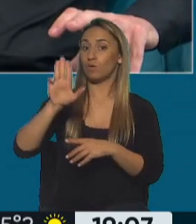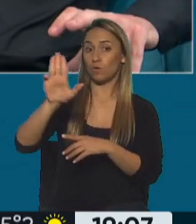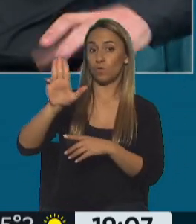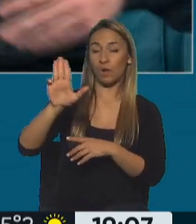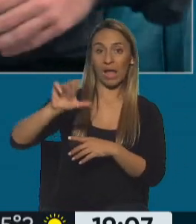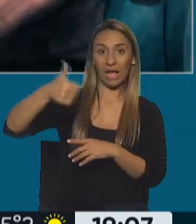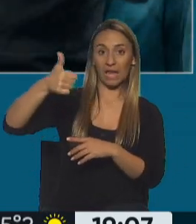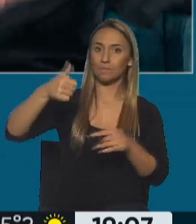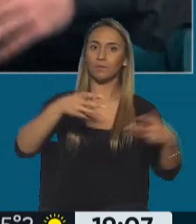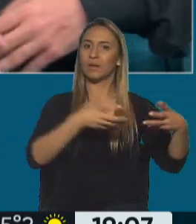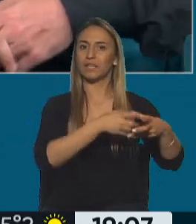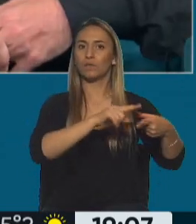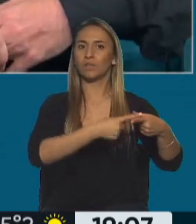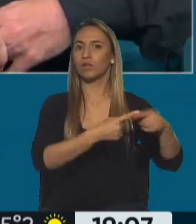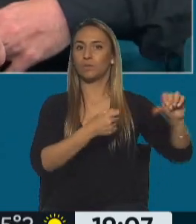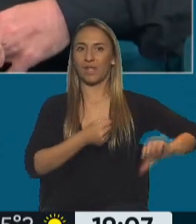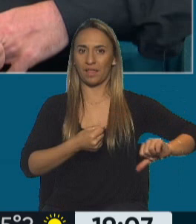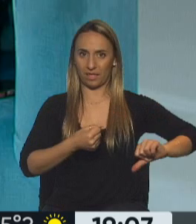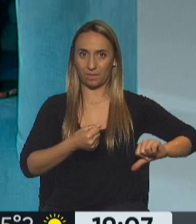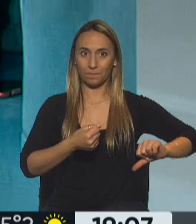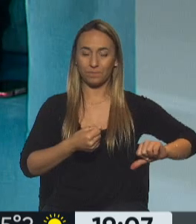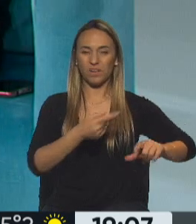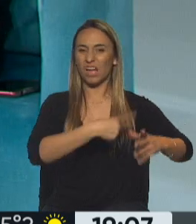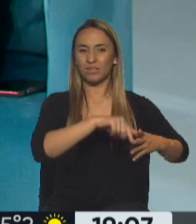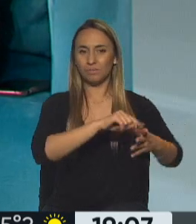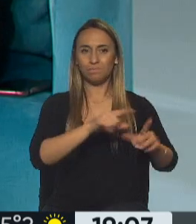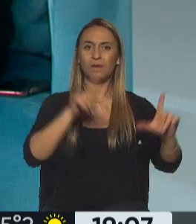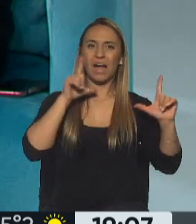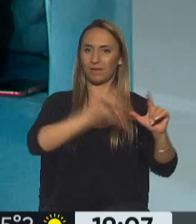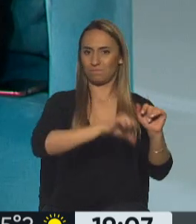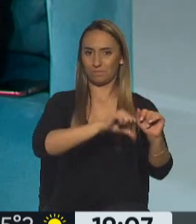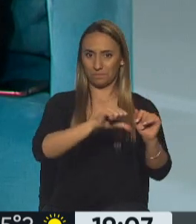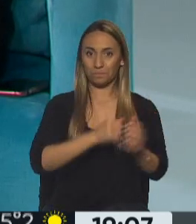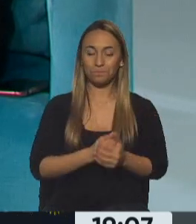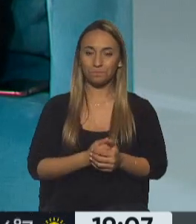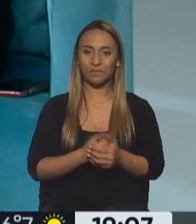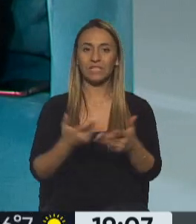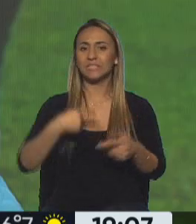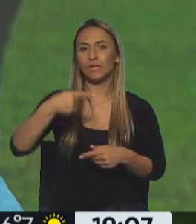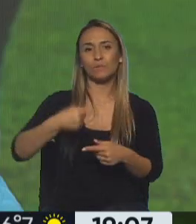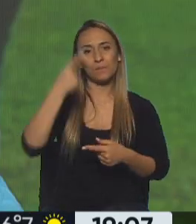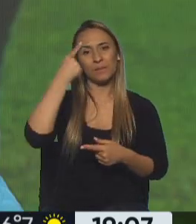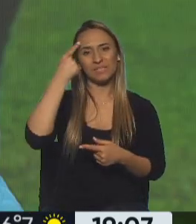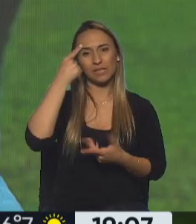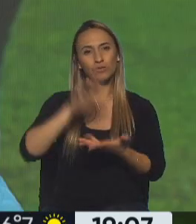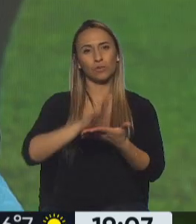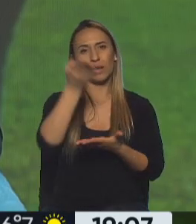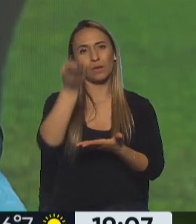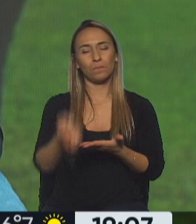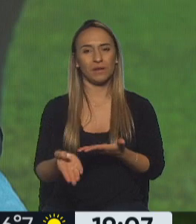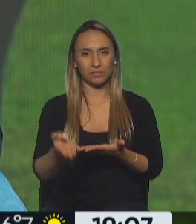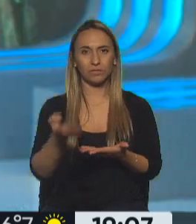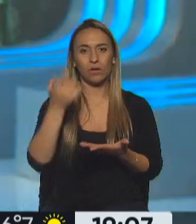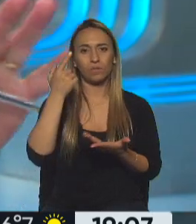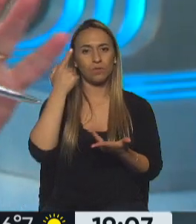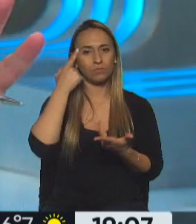su partido. Yo digo, cuando uno piensa en la condición humana, que gana y que pierde la condición humana con algunos